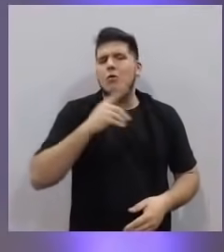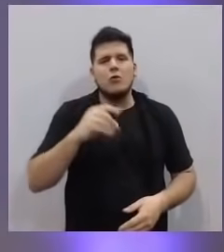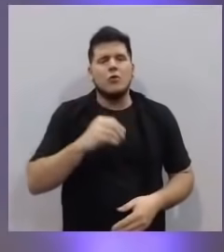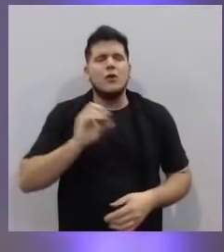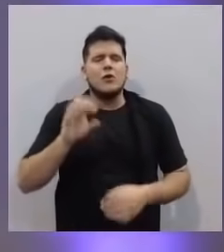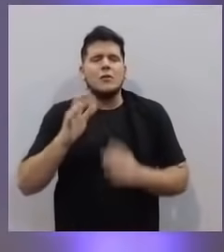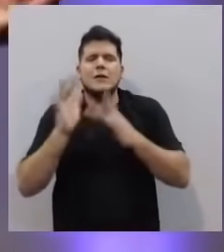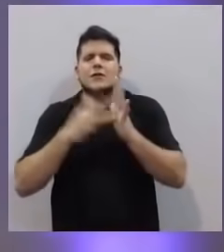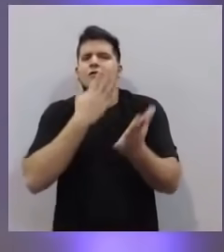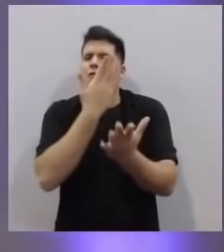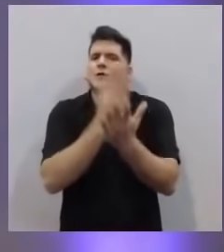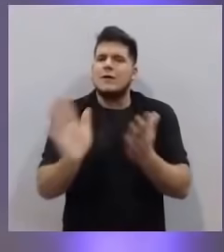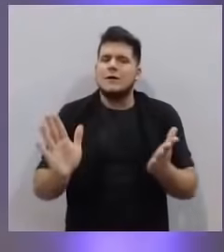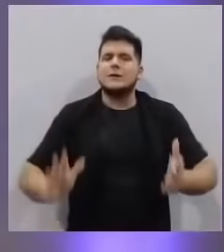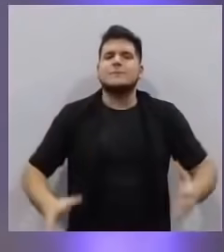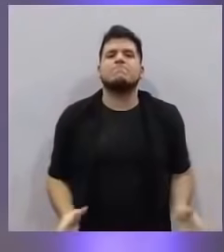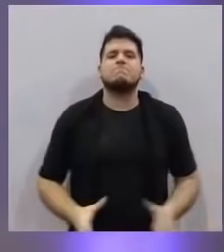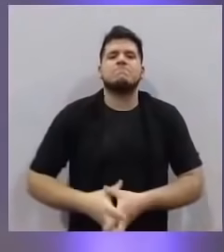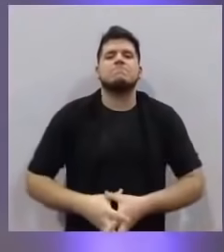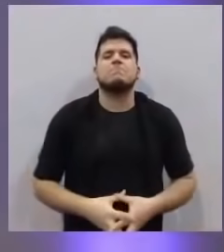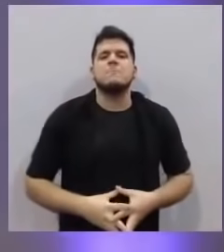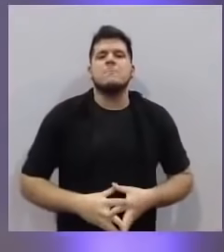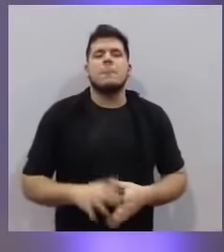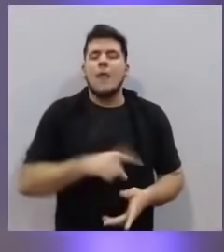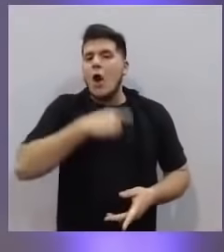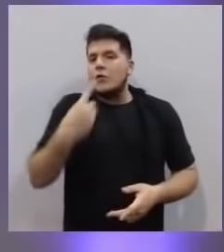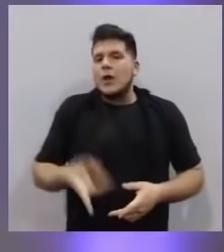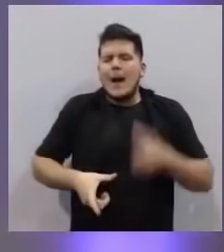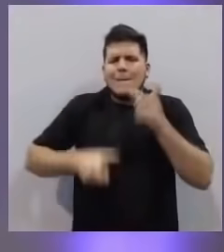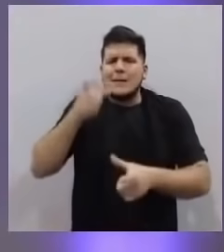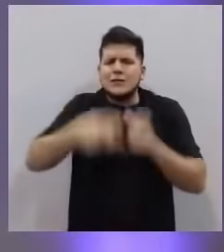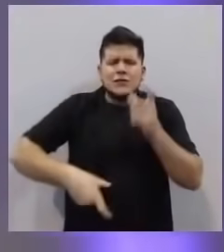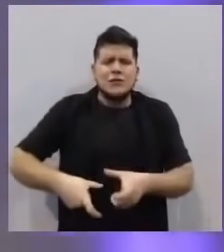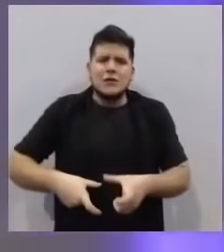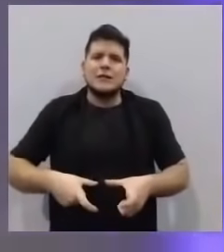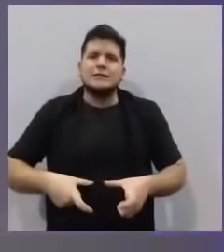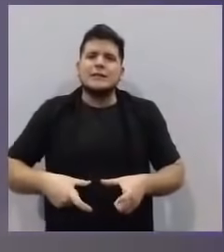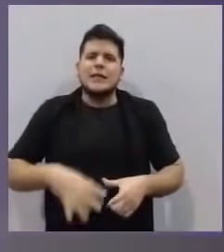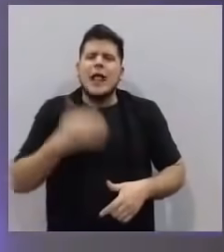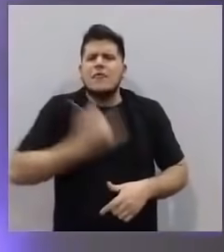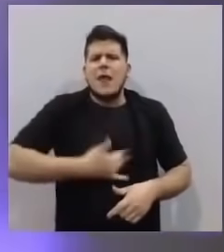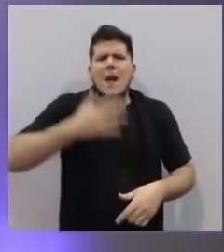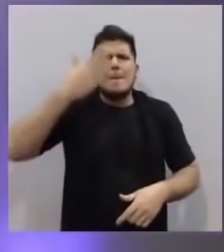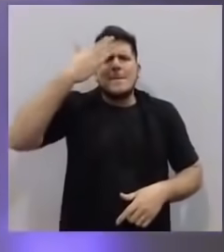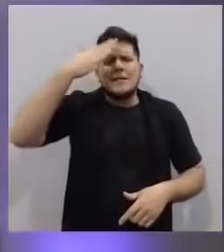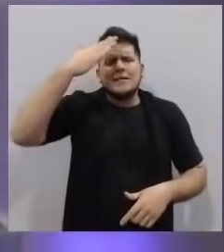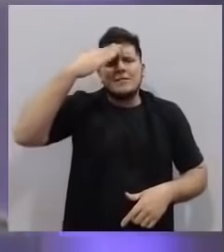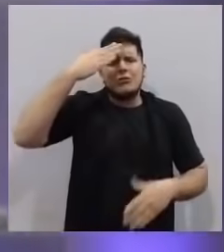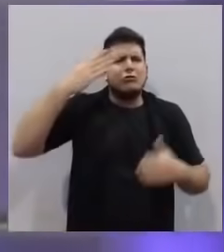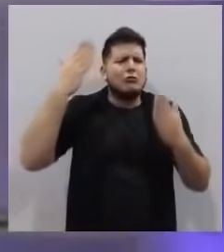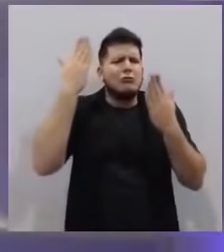jesús a algunos el señor los va a liberar de pensamientos no